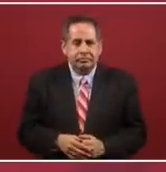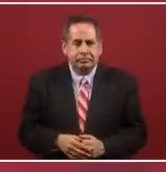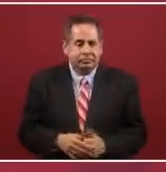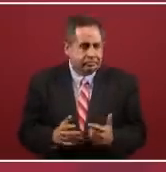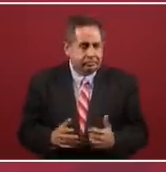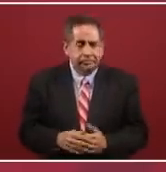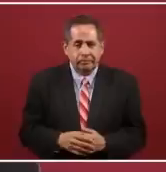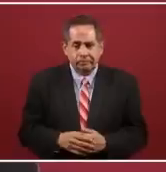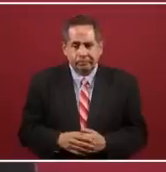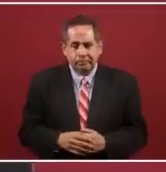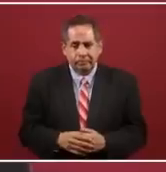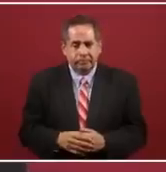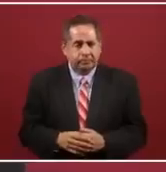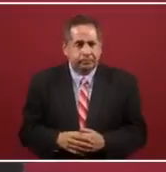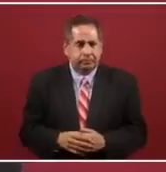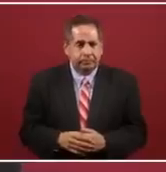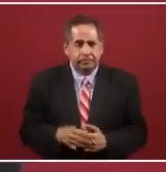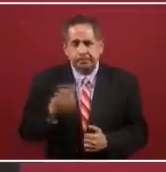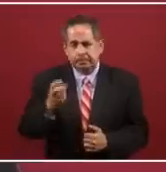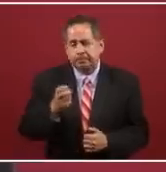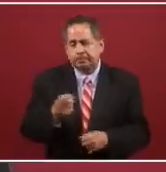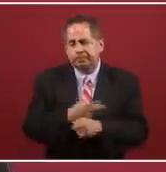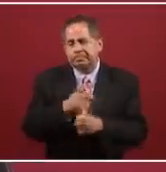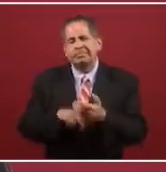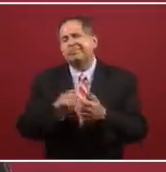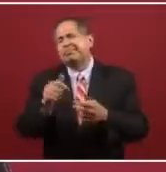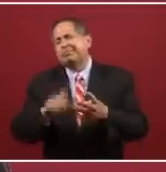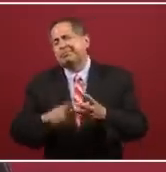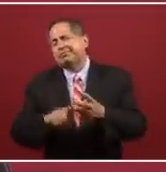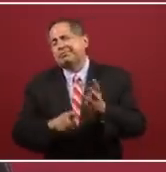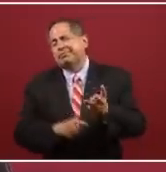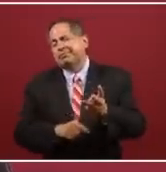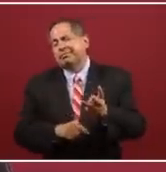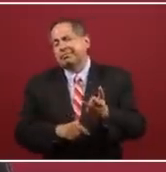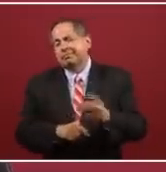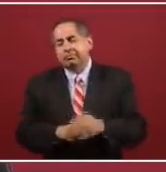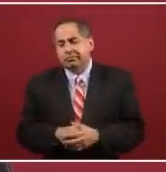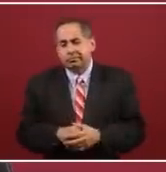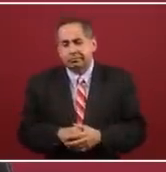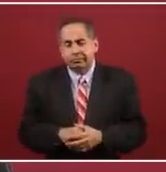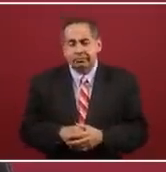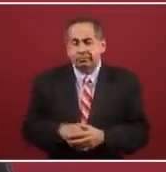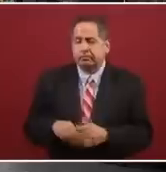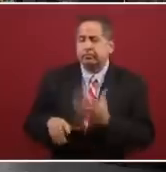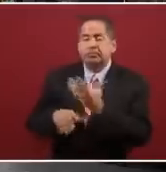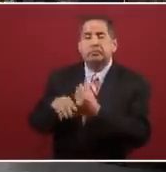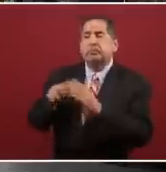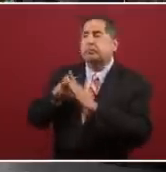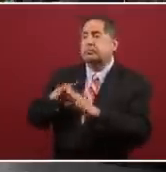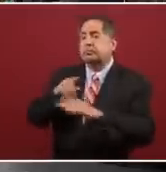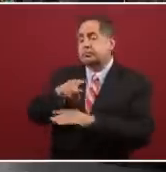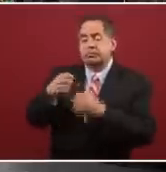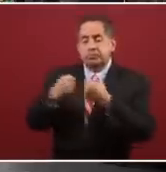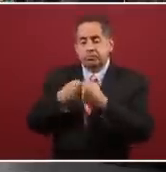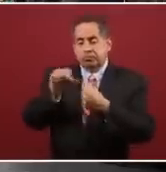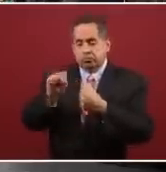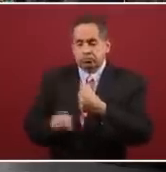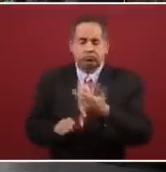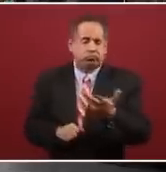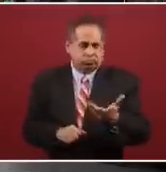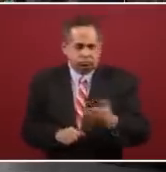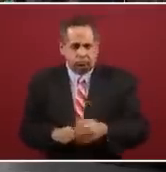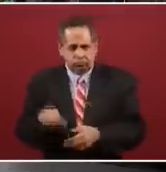Entonces, eso es lo que pasa. ¿Cuál es la otra pregunta? El tema de los centros de migrantes en la frontera sur. Sí,